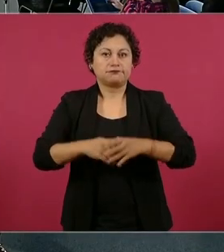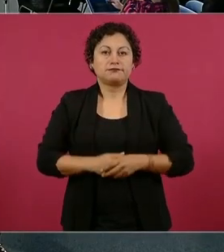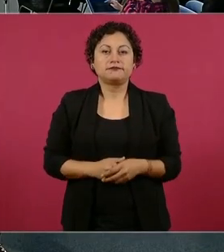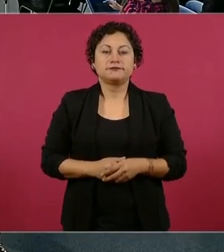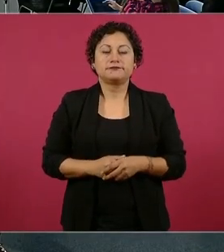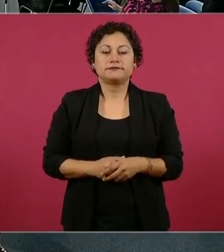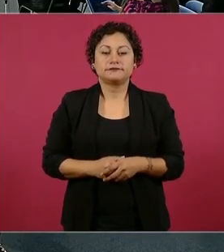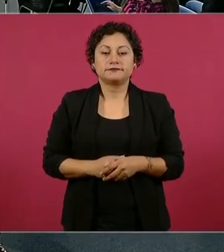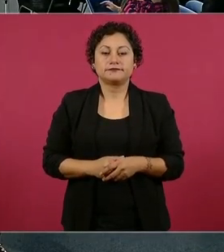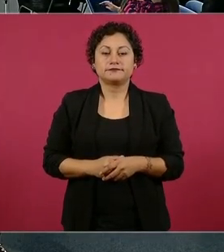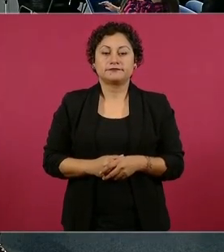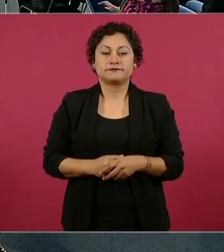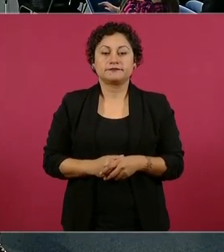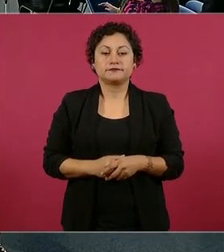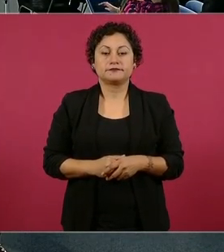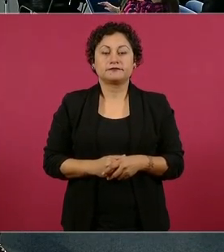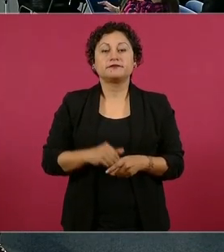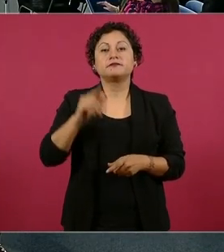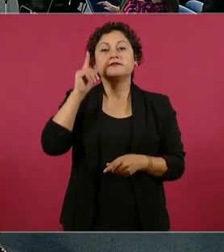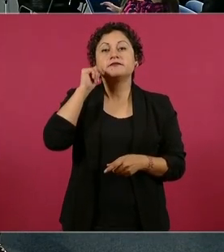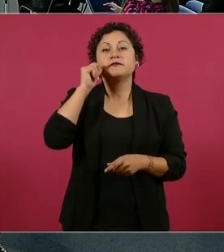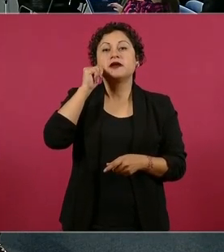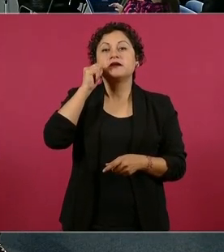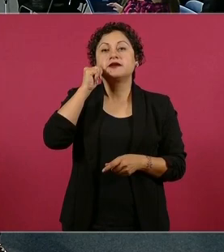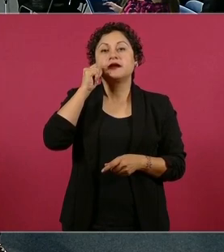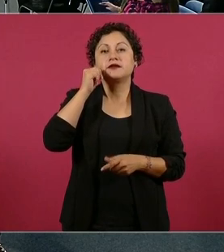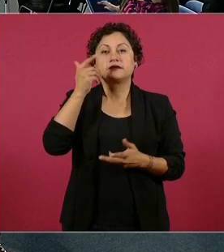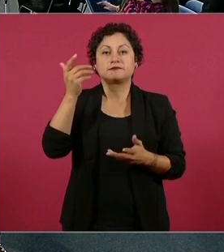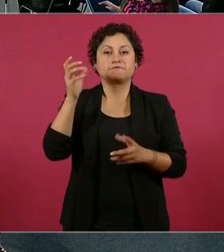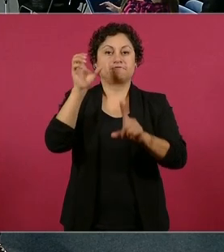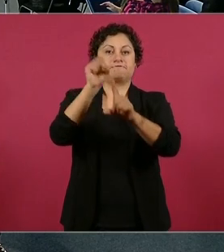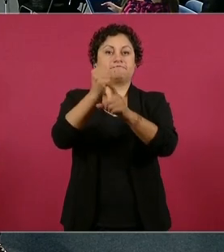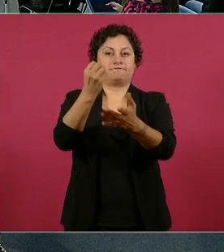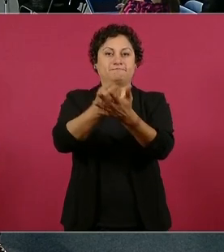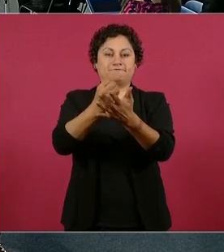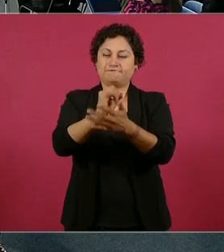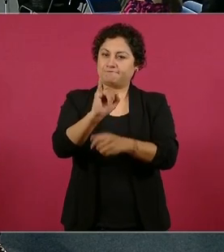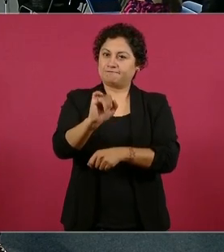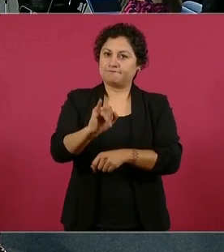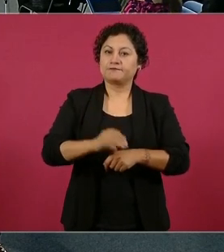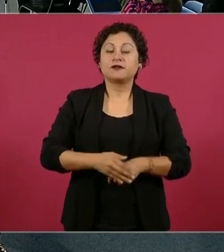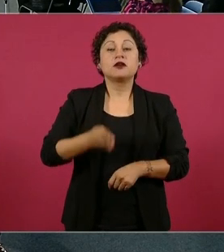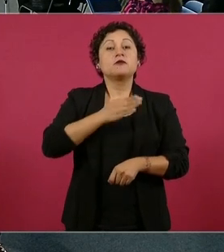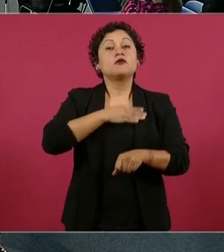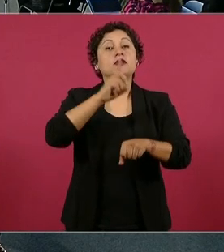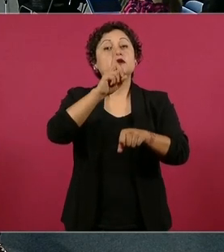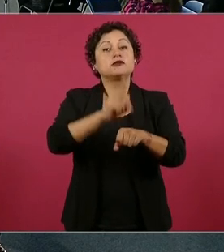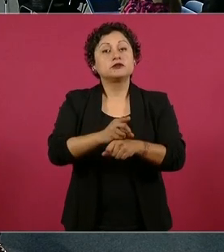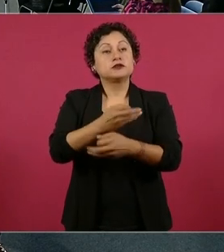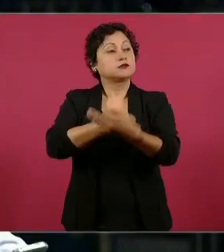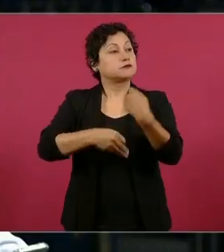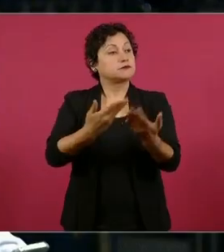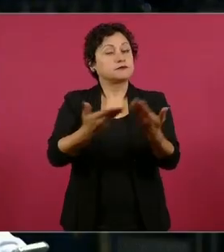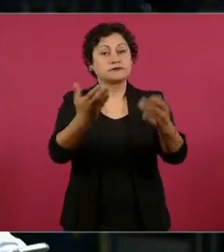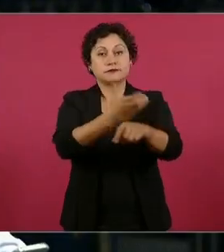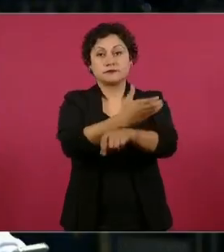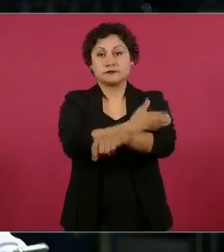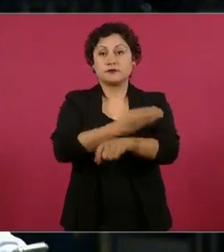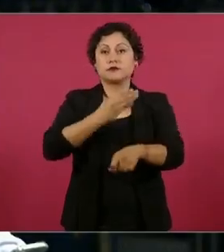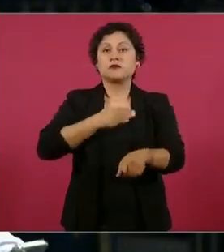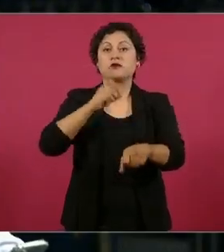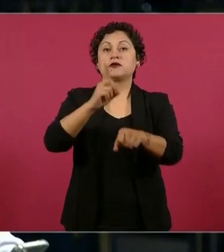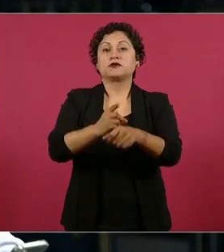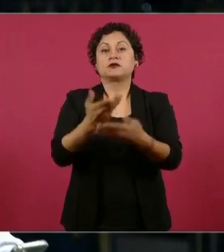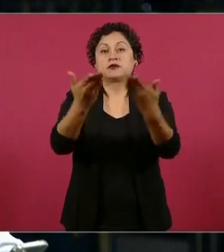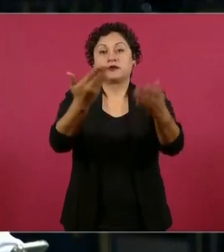Sí. Mañana nos llega la de oro, seguro. Okay. Buenos días, compañeras y compañeros de los medios. Buenos días, presidente, al secretario de Marina